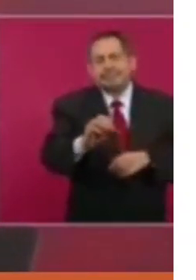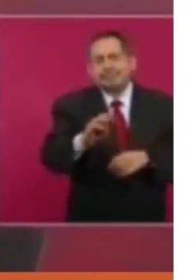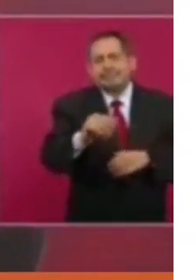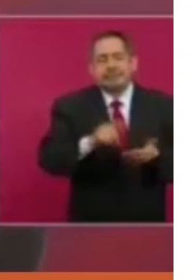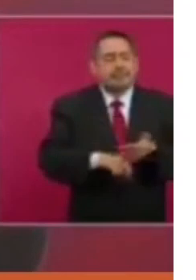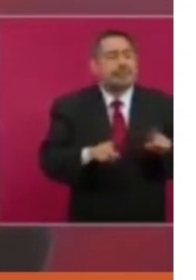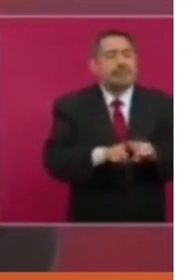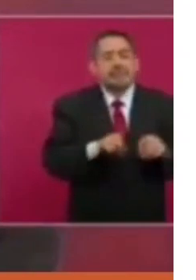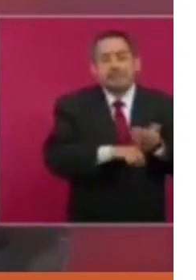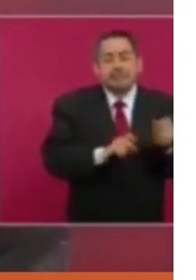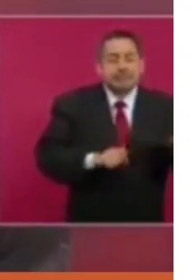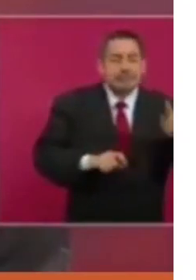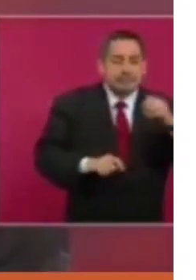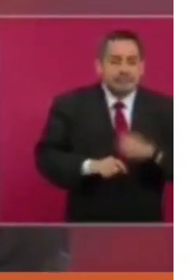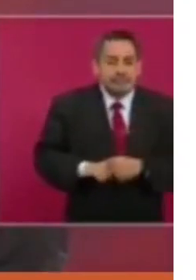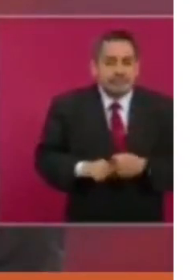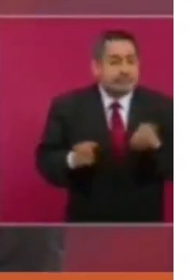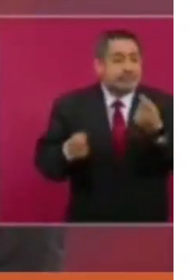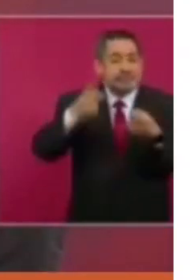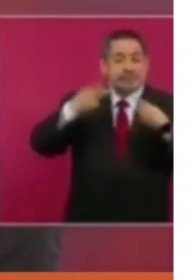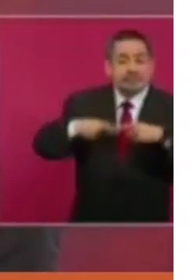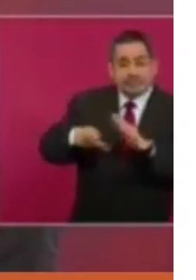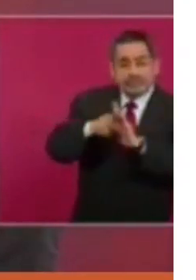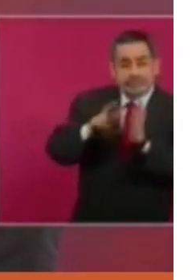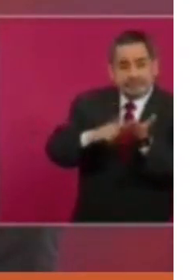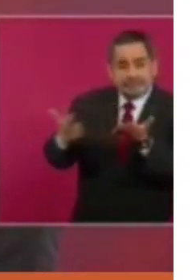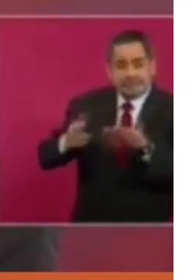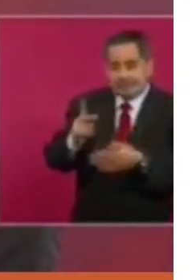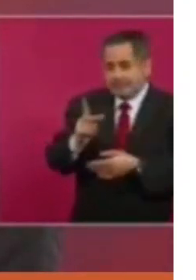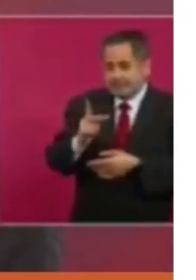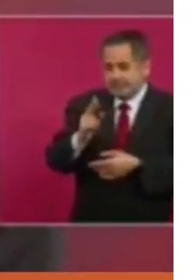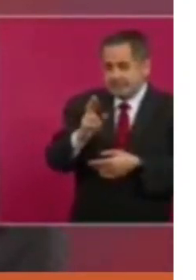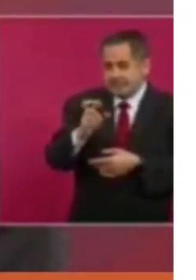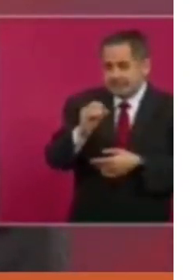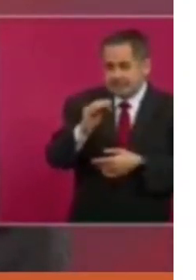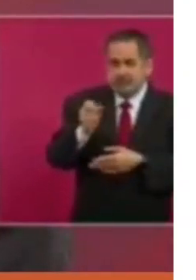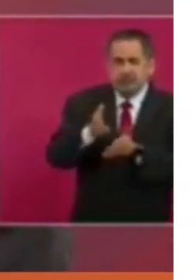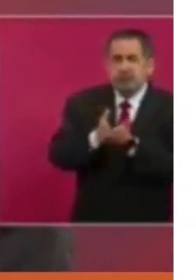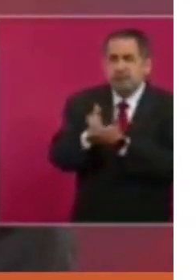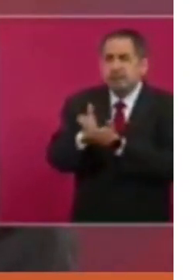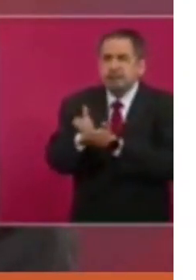Si hasta los que salieron del proceso se echaron a perder.